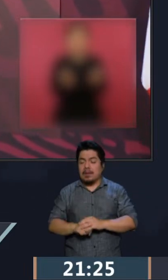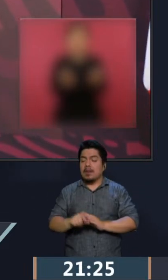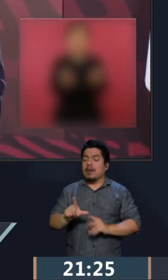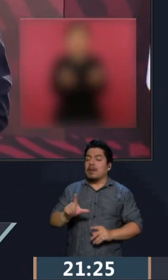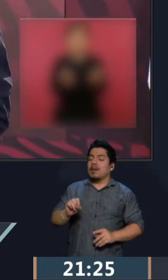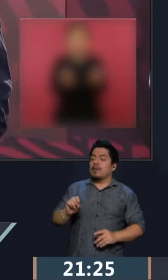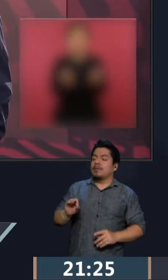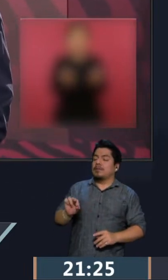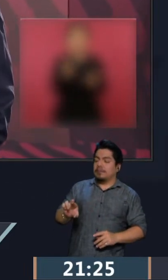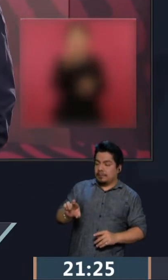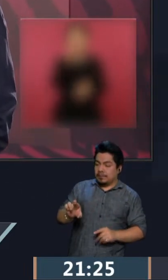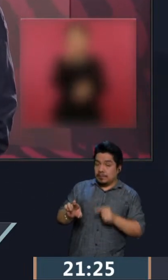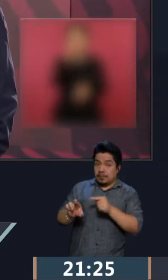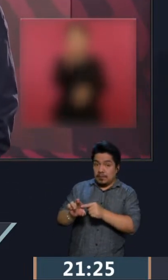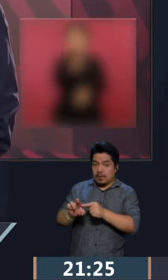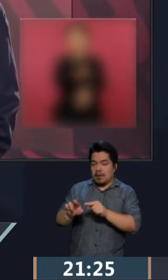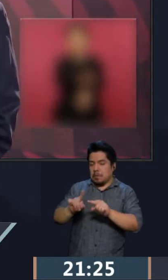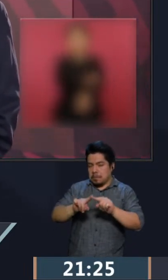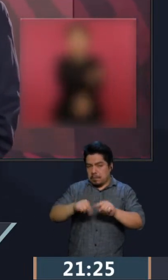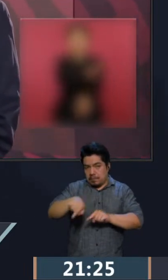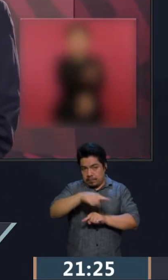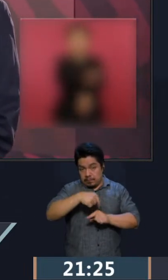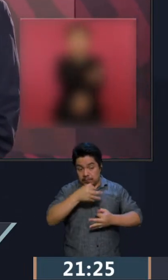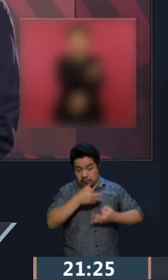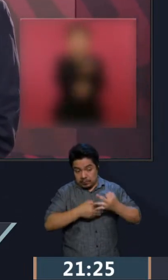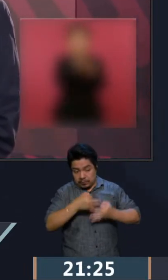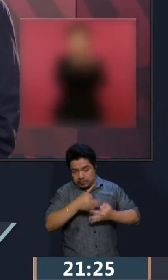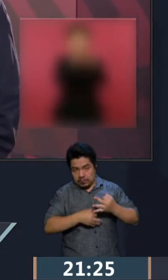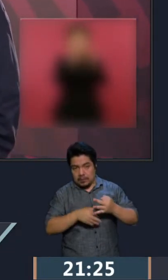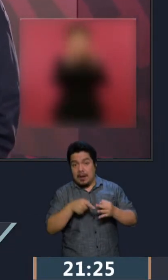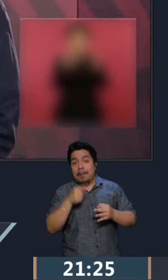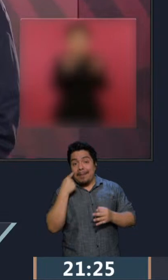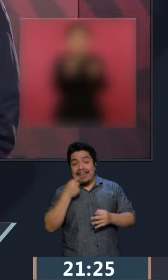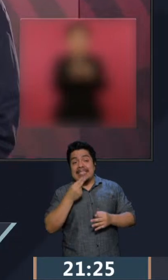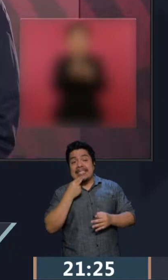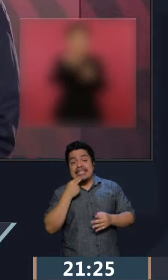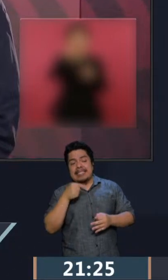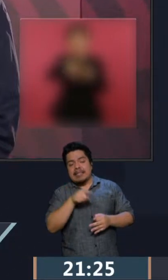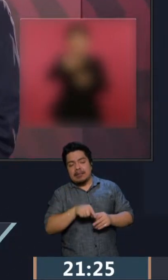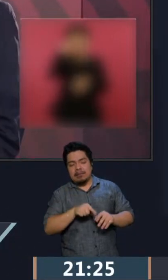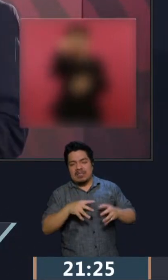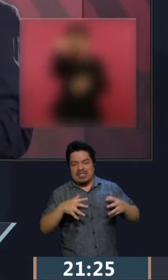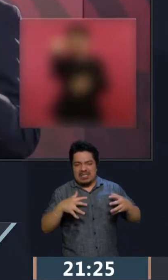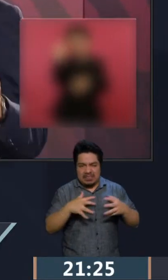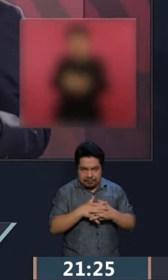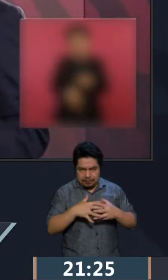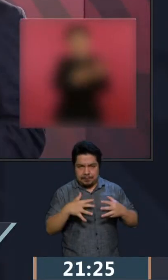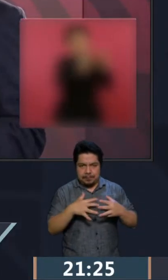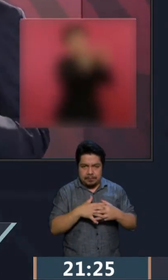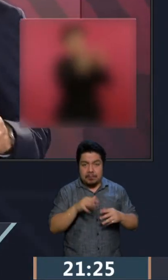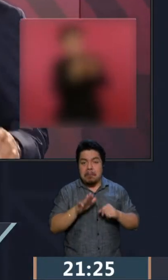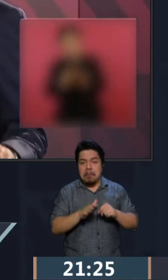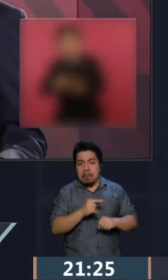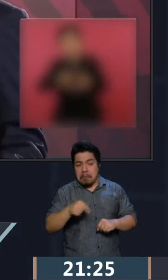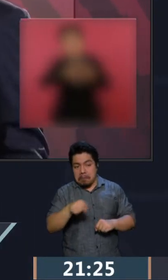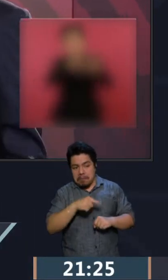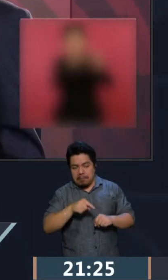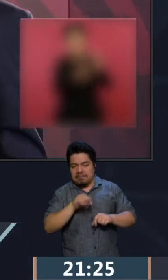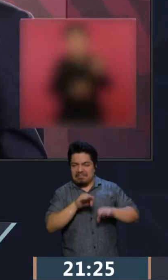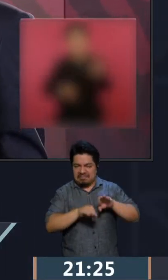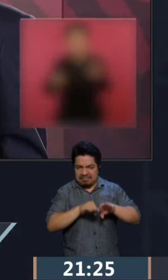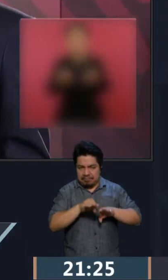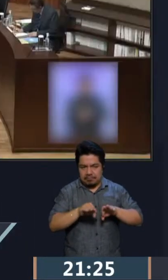la utilización de órganos de justicia como una maquinaria de guerra con la finalidad generalmente